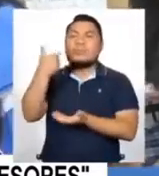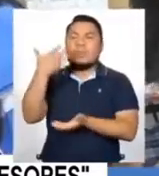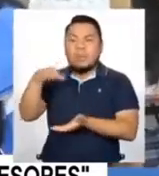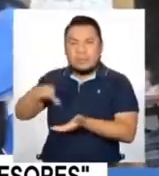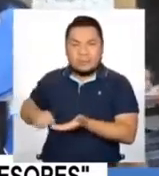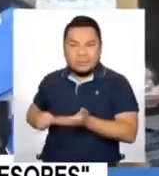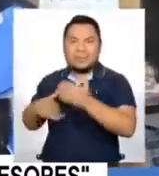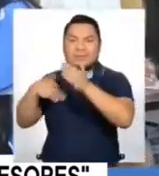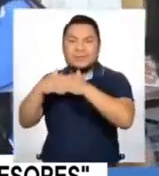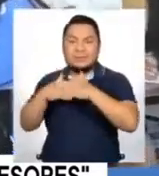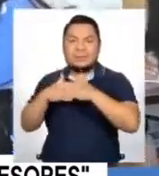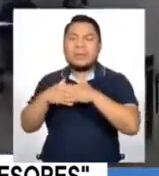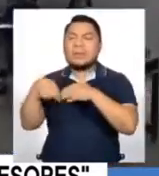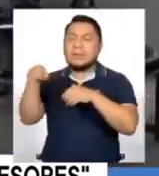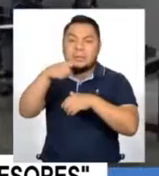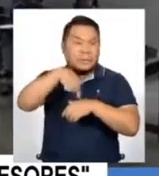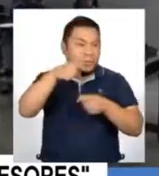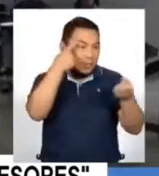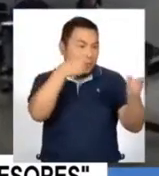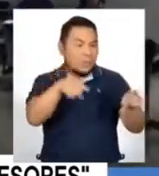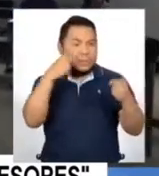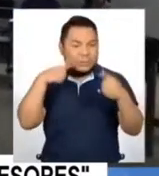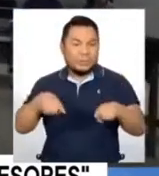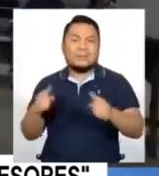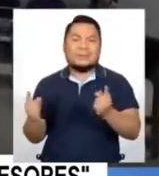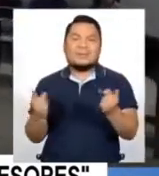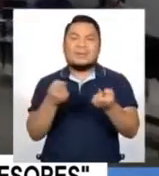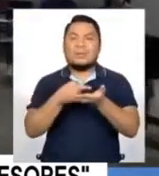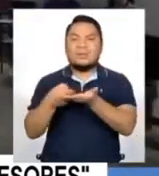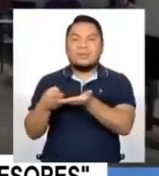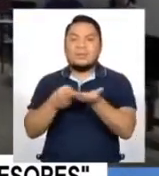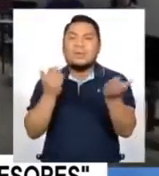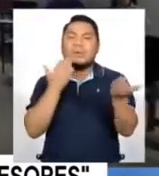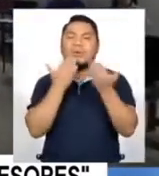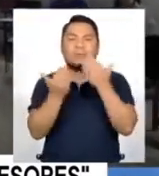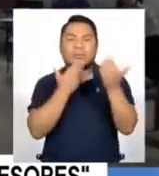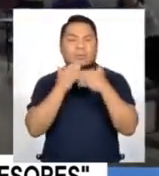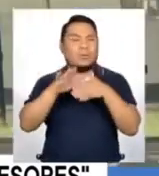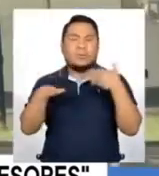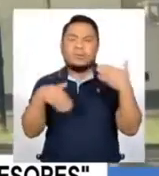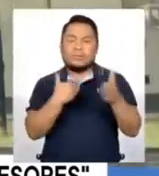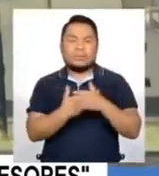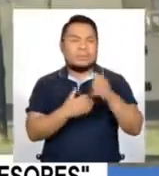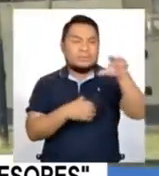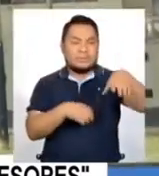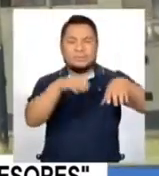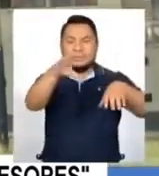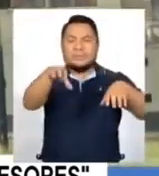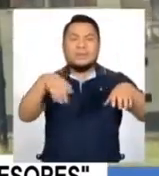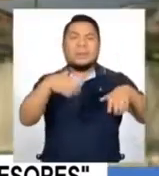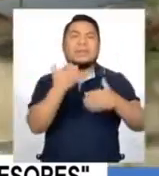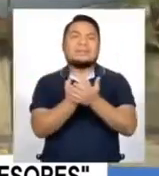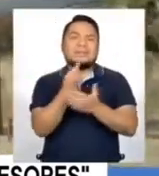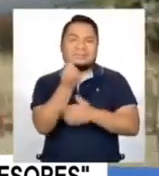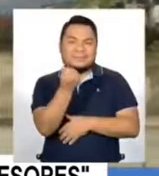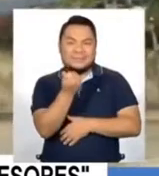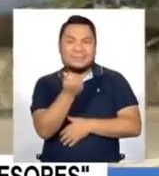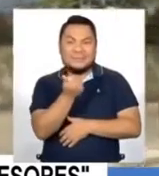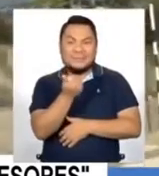AFPs. Ese fue un acuerdo al que se llegó en consenso con todos los actores del sistema